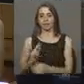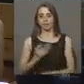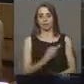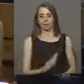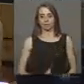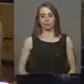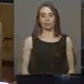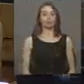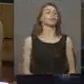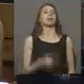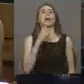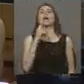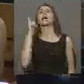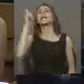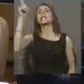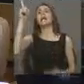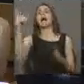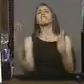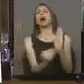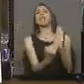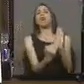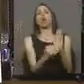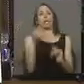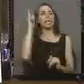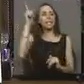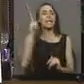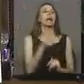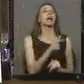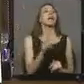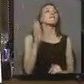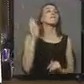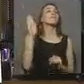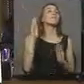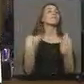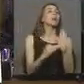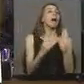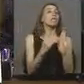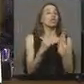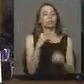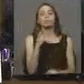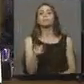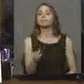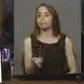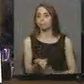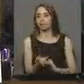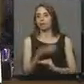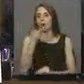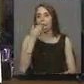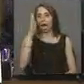he dicho. A favor. Gracias, diputado Roberto Pobliti. A favor. Ha solicitado el uso de la palabra la diputada Loreto.